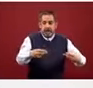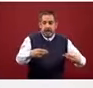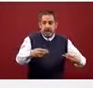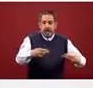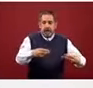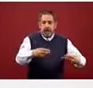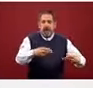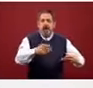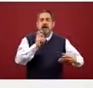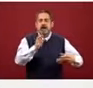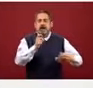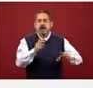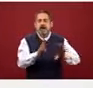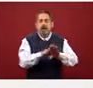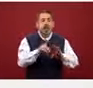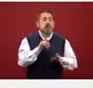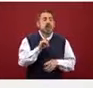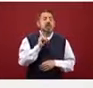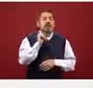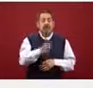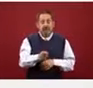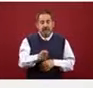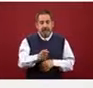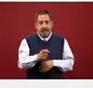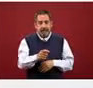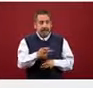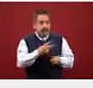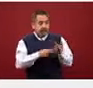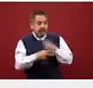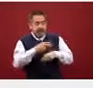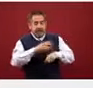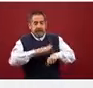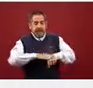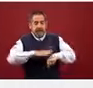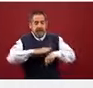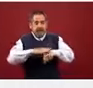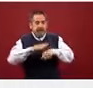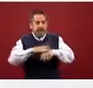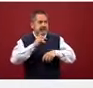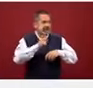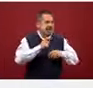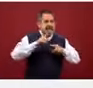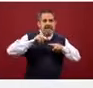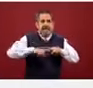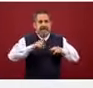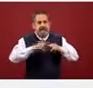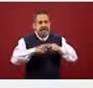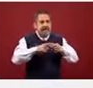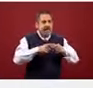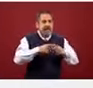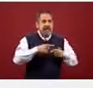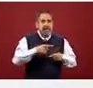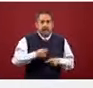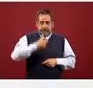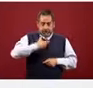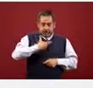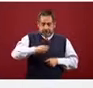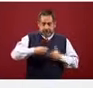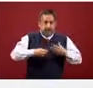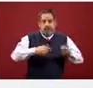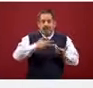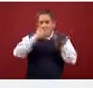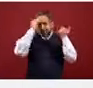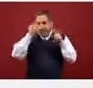a encontrar situaciones en donde se vuelve crecientemente difícil hasta llegar a ser imposible el